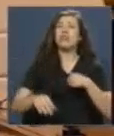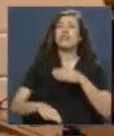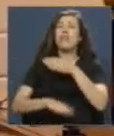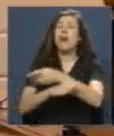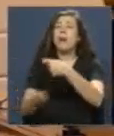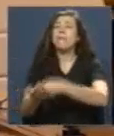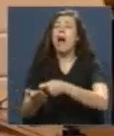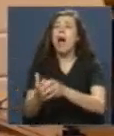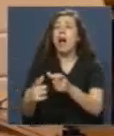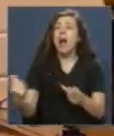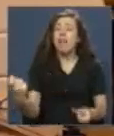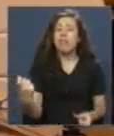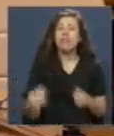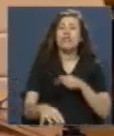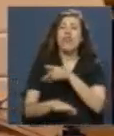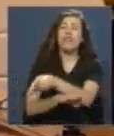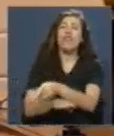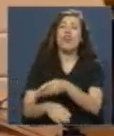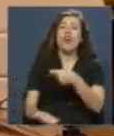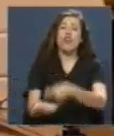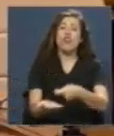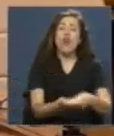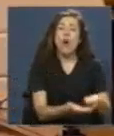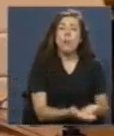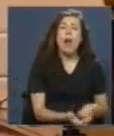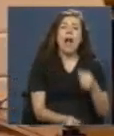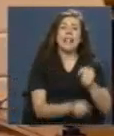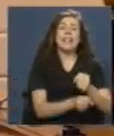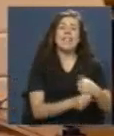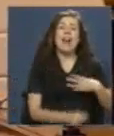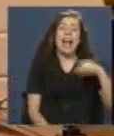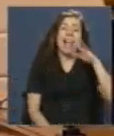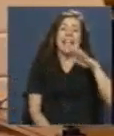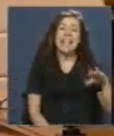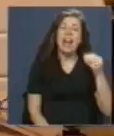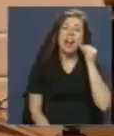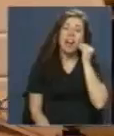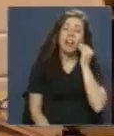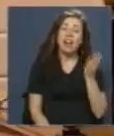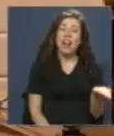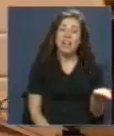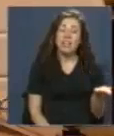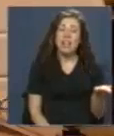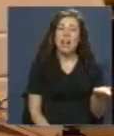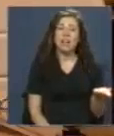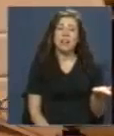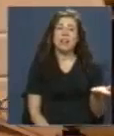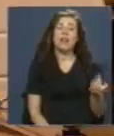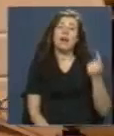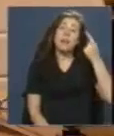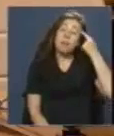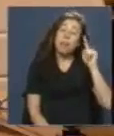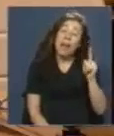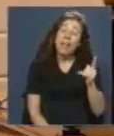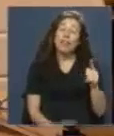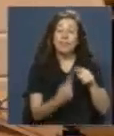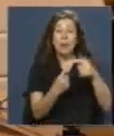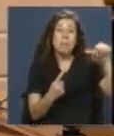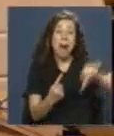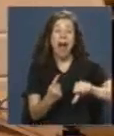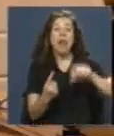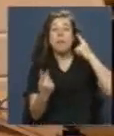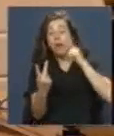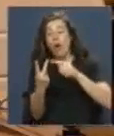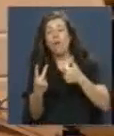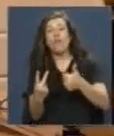cuentas, donde íbamos a comprar, donde trabajaban nuestras hijas, nuestras nietas, pero qué bueno que por fin